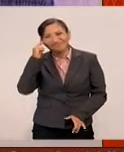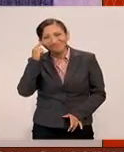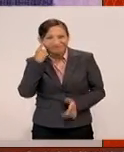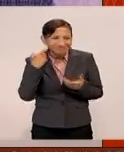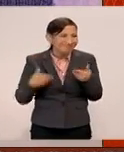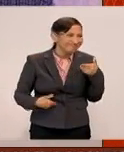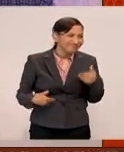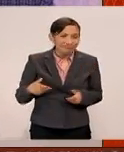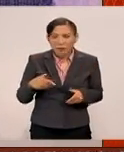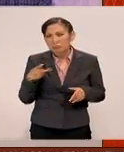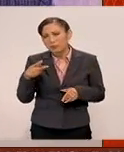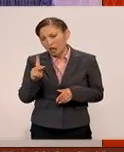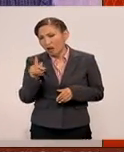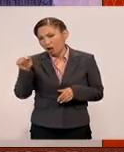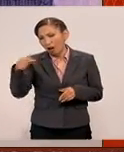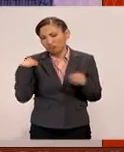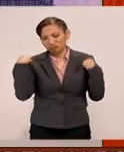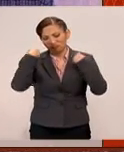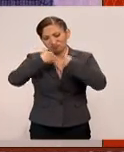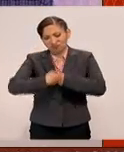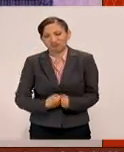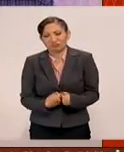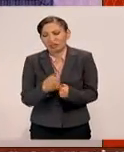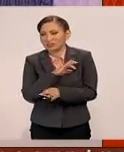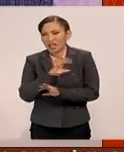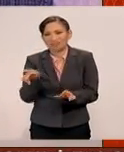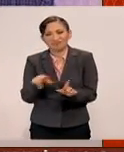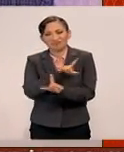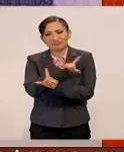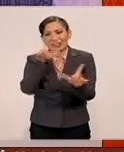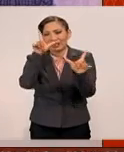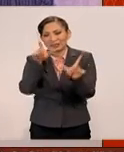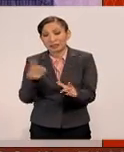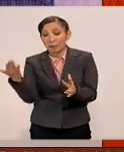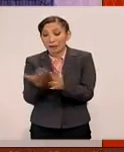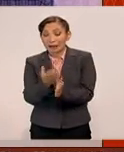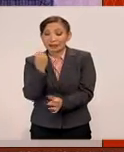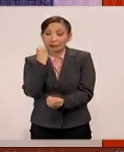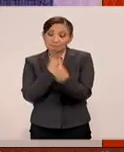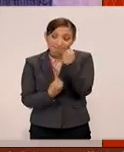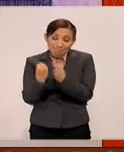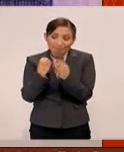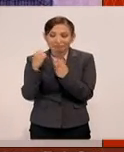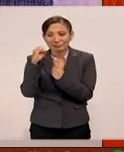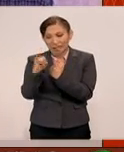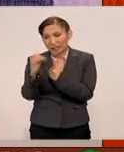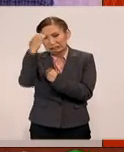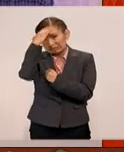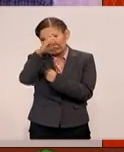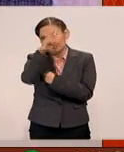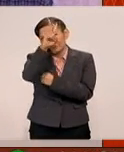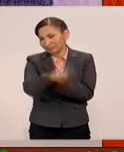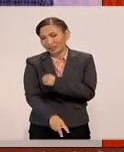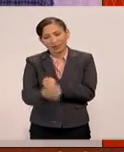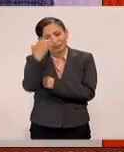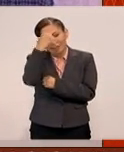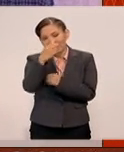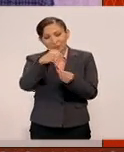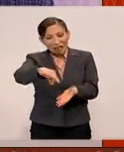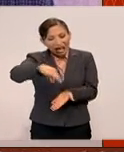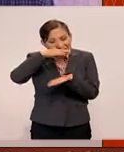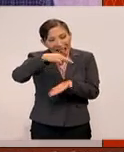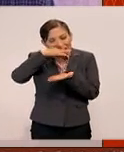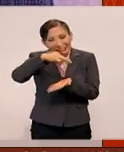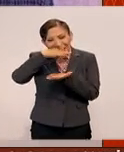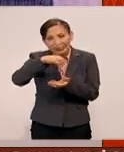molesto. Pero una buena chamarra y ya está. En la parte de la comida... Sí, la extraño bastante. Extraño mucho